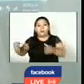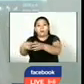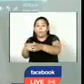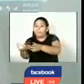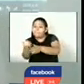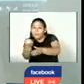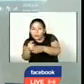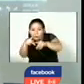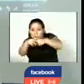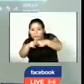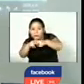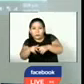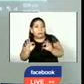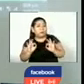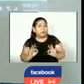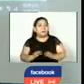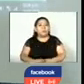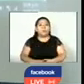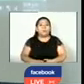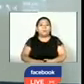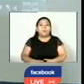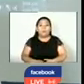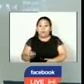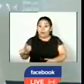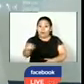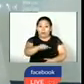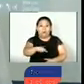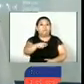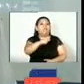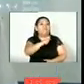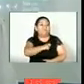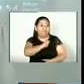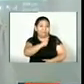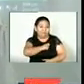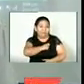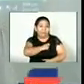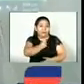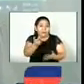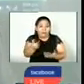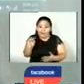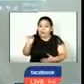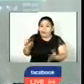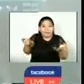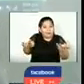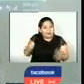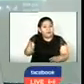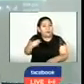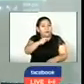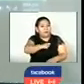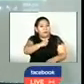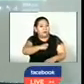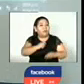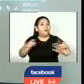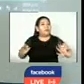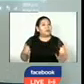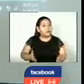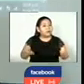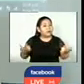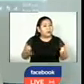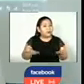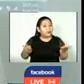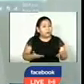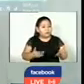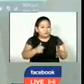mecánica e hidráulica quienes serán encargados y quienes han sido encargados de llevar a cabo la